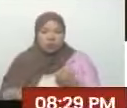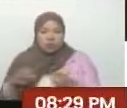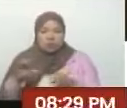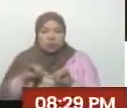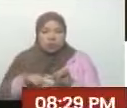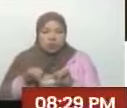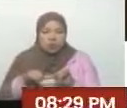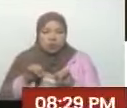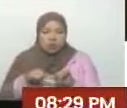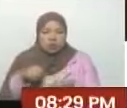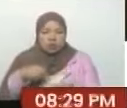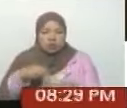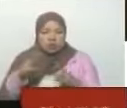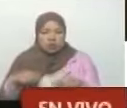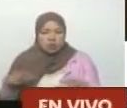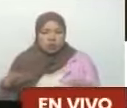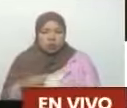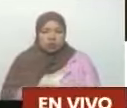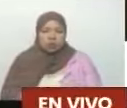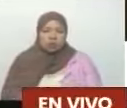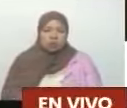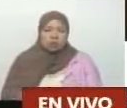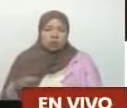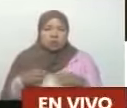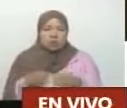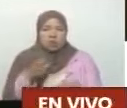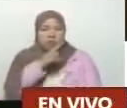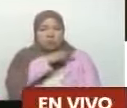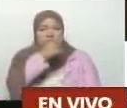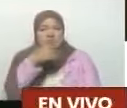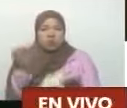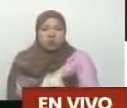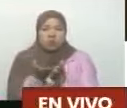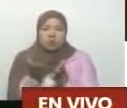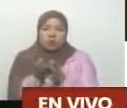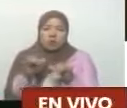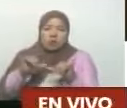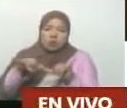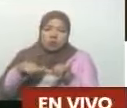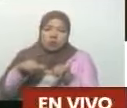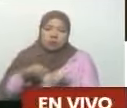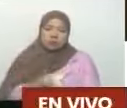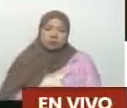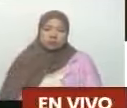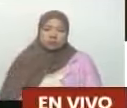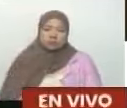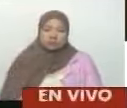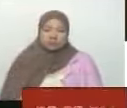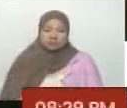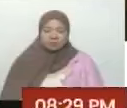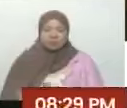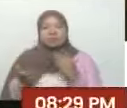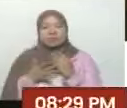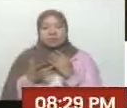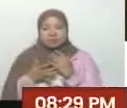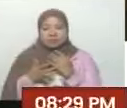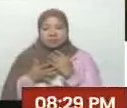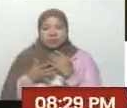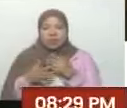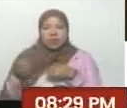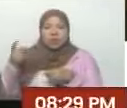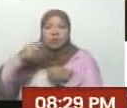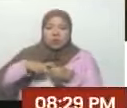Ingenieros del Área Metropolitana. Soy miembro actual de la Junta Directiva Nacional del Colegio de Ingenieros. Soy también lo técnico miembro